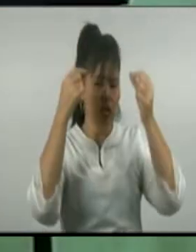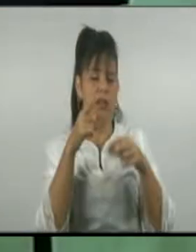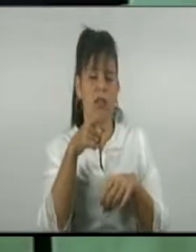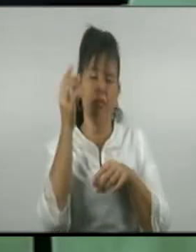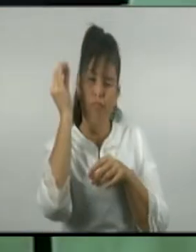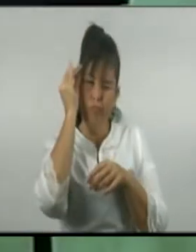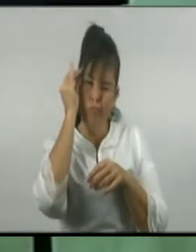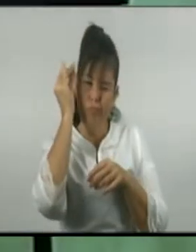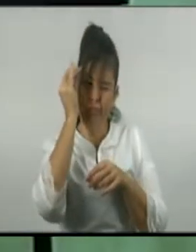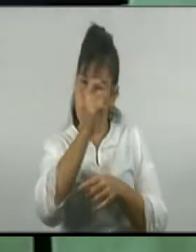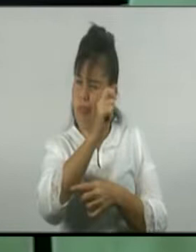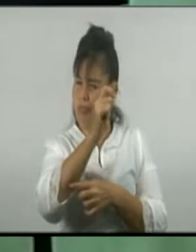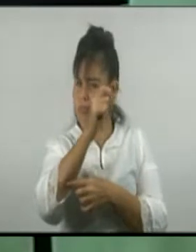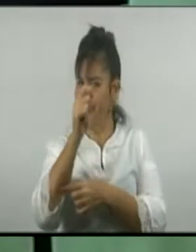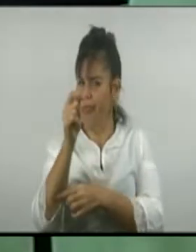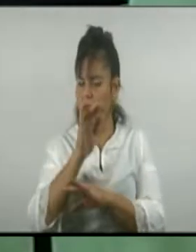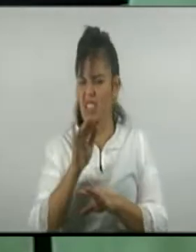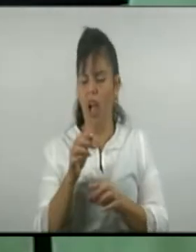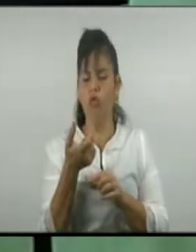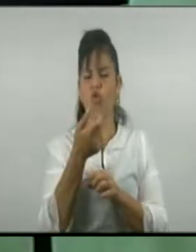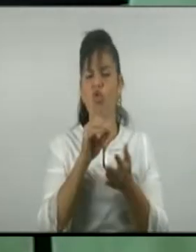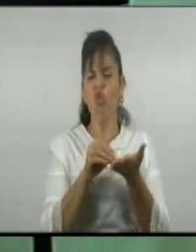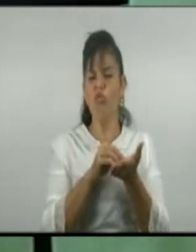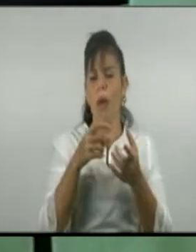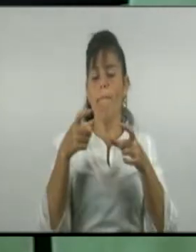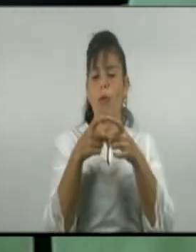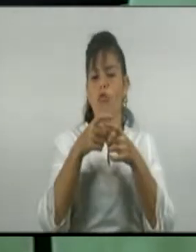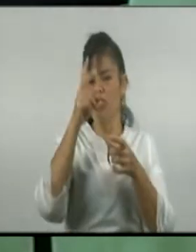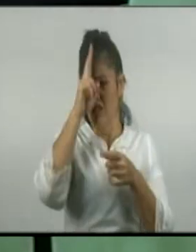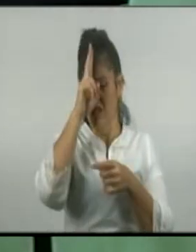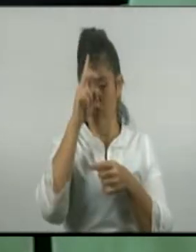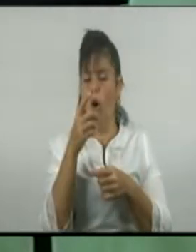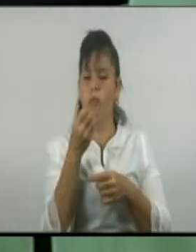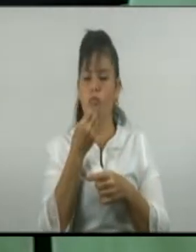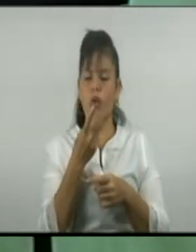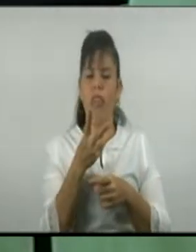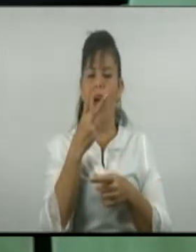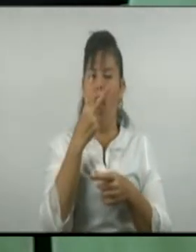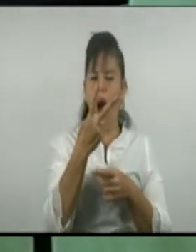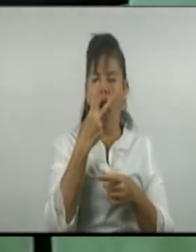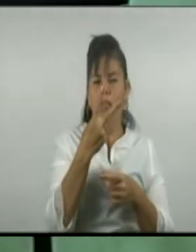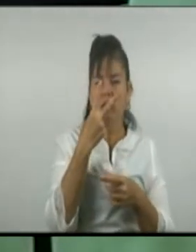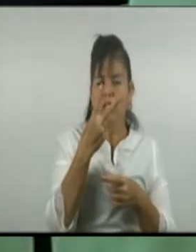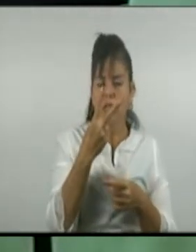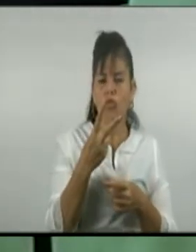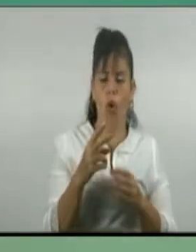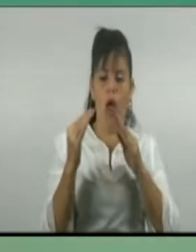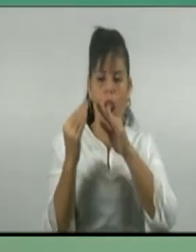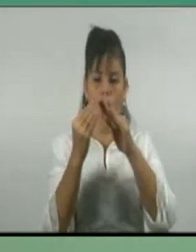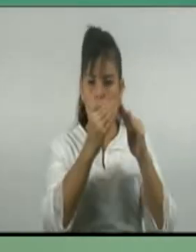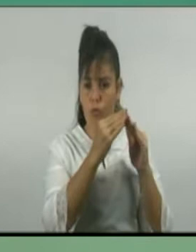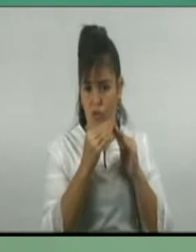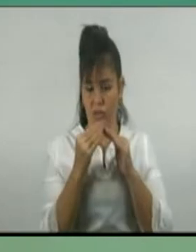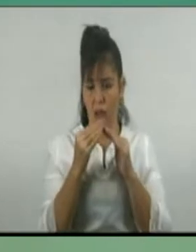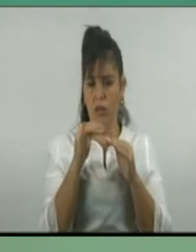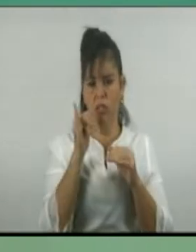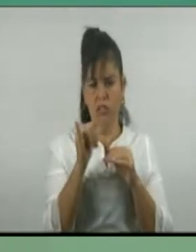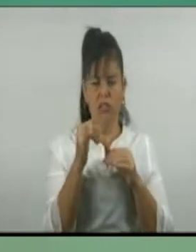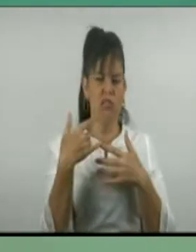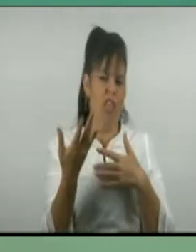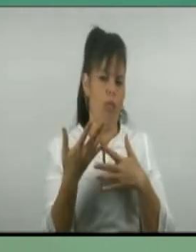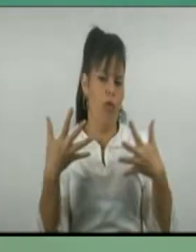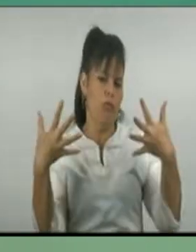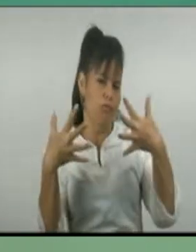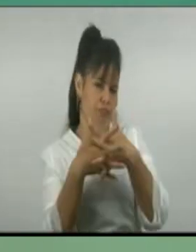áreas de salud que nos permite tener también esta madre donante en la comunidad y ellos establecen el